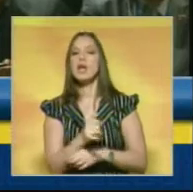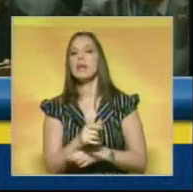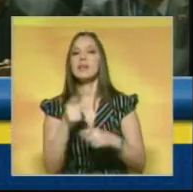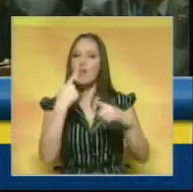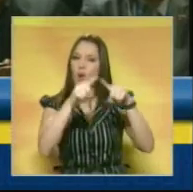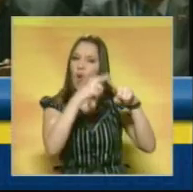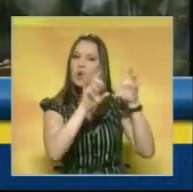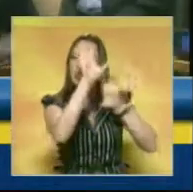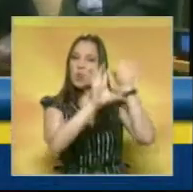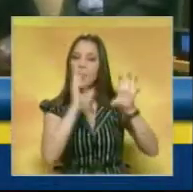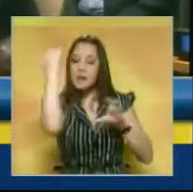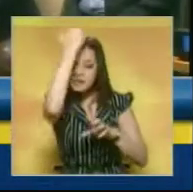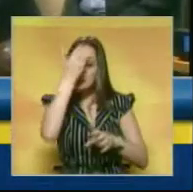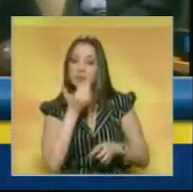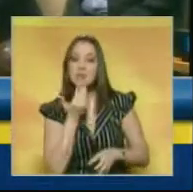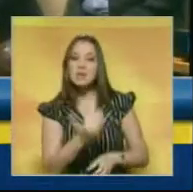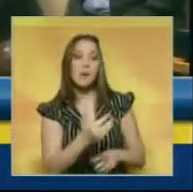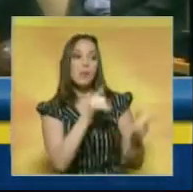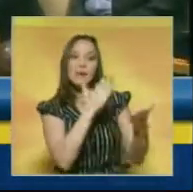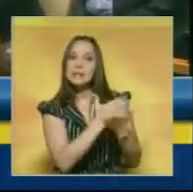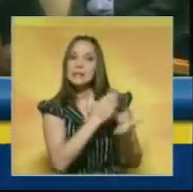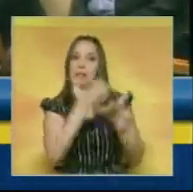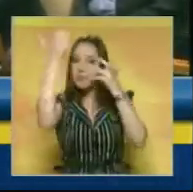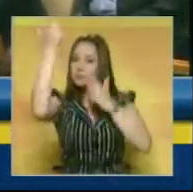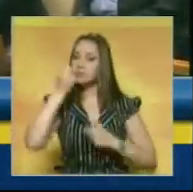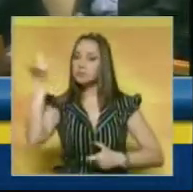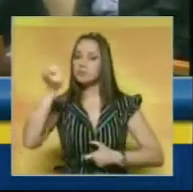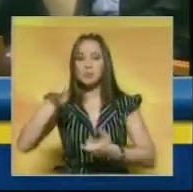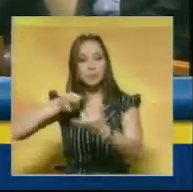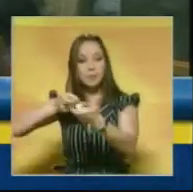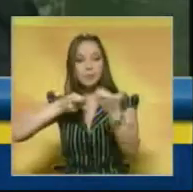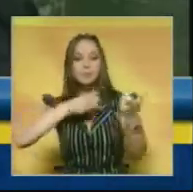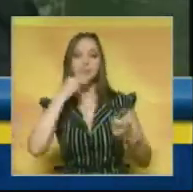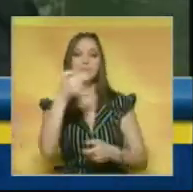en un refugio para terroristas y extremistas.